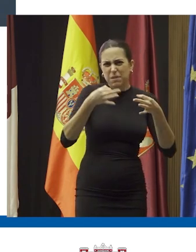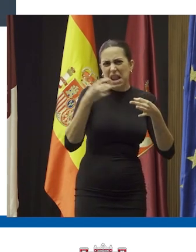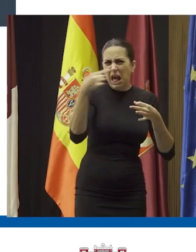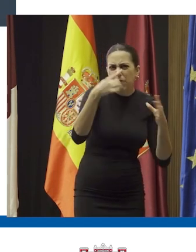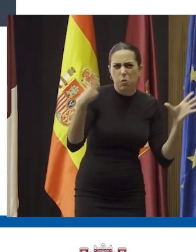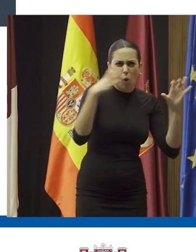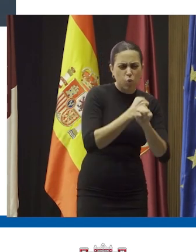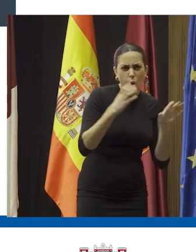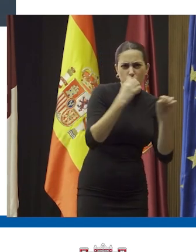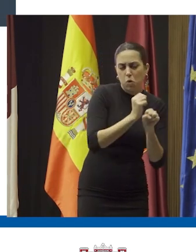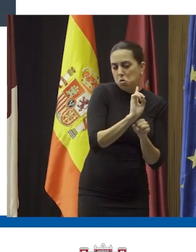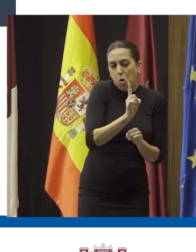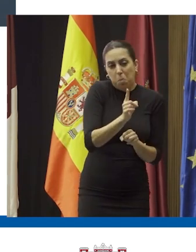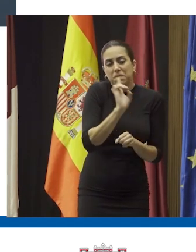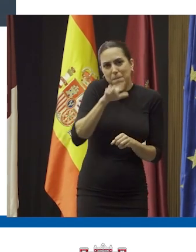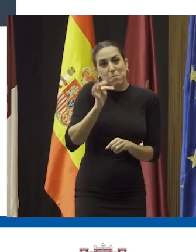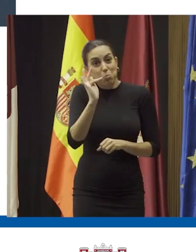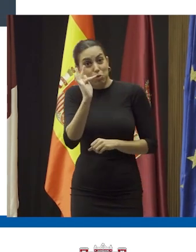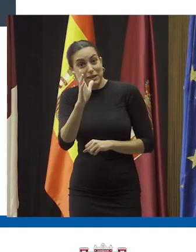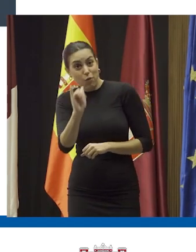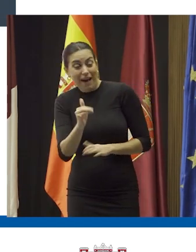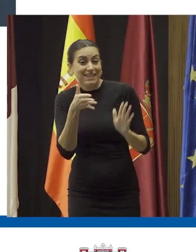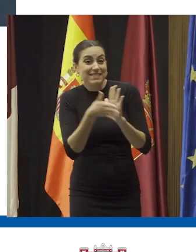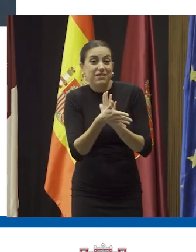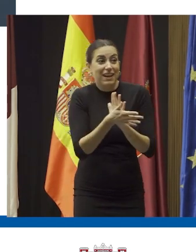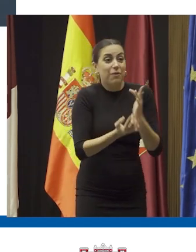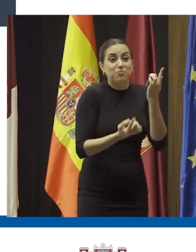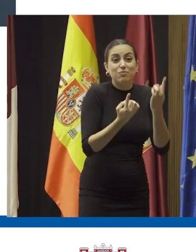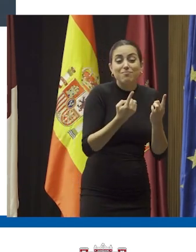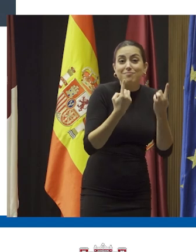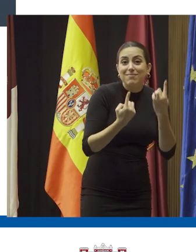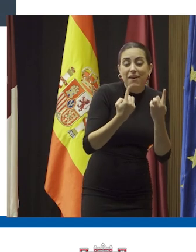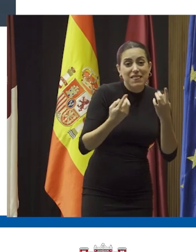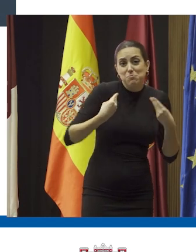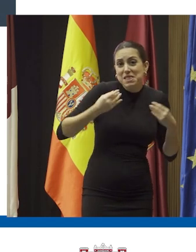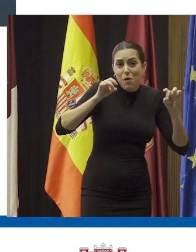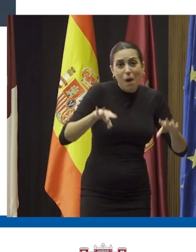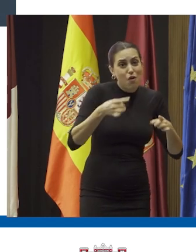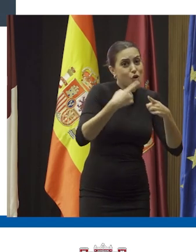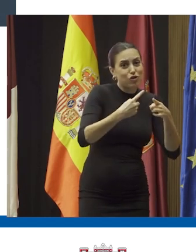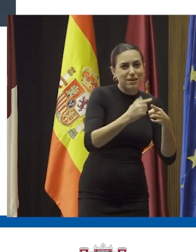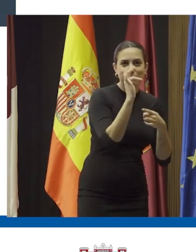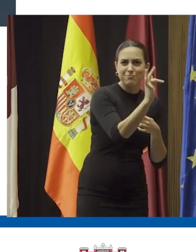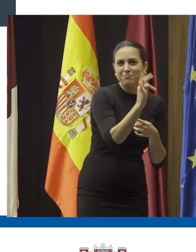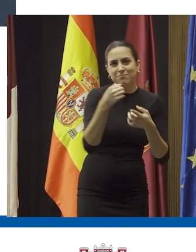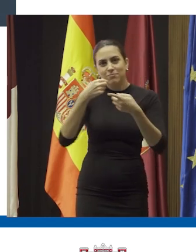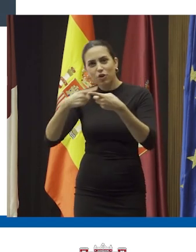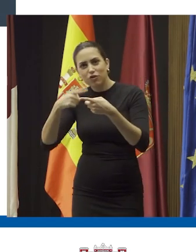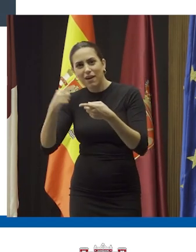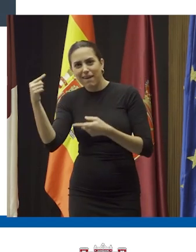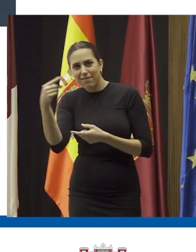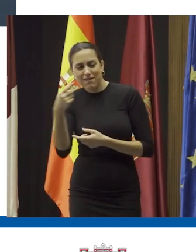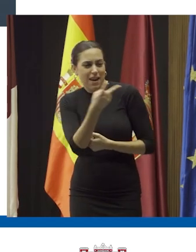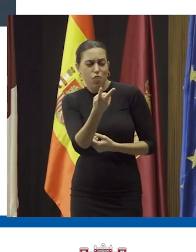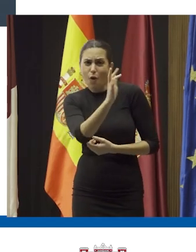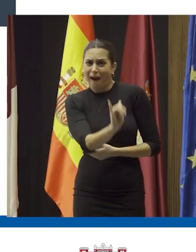creer. Tuvo, como todo en la vida, sus luces y sus sombras. Las universidades fue un paso adelante de la humanidad que nos